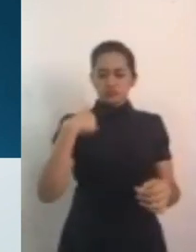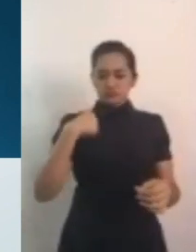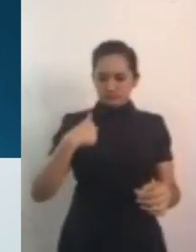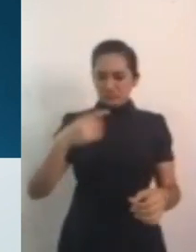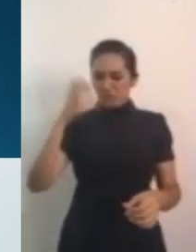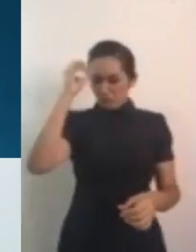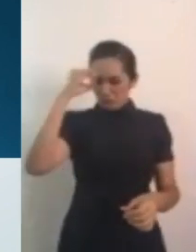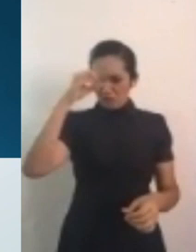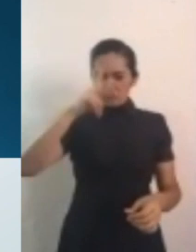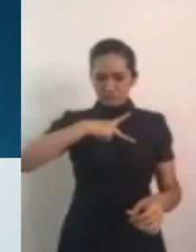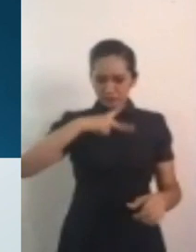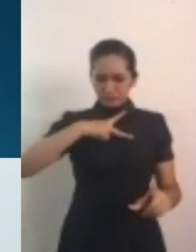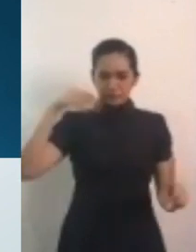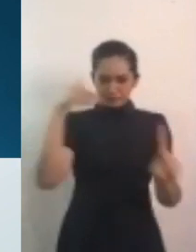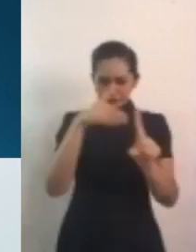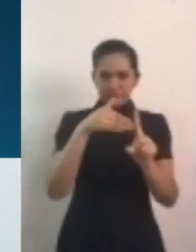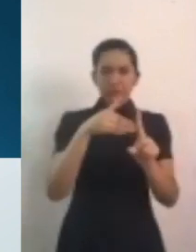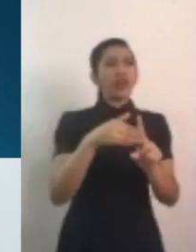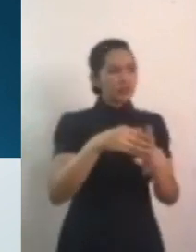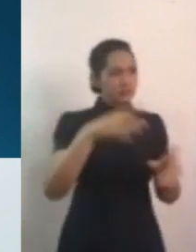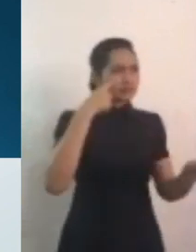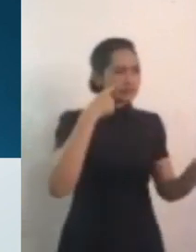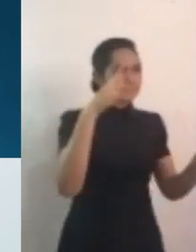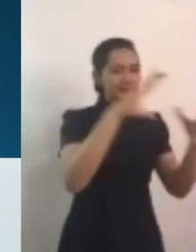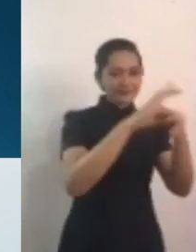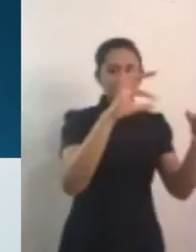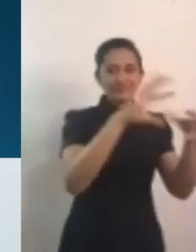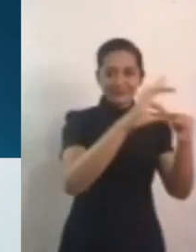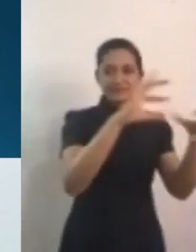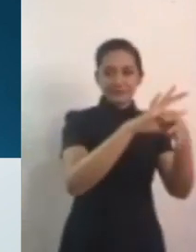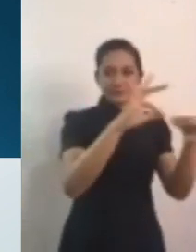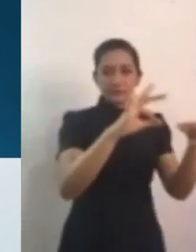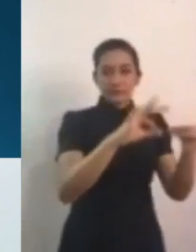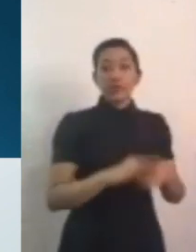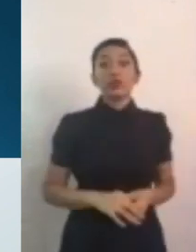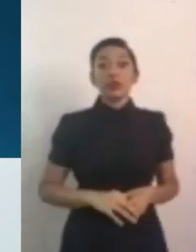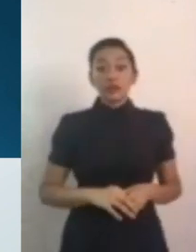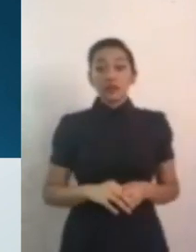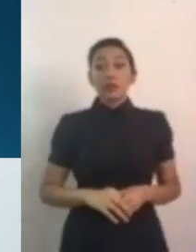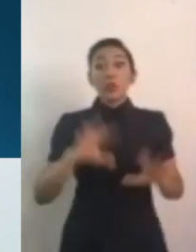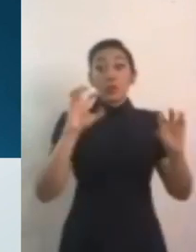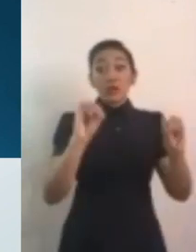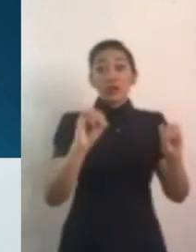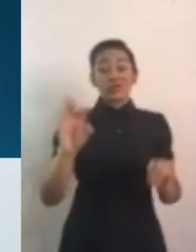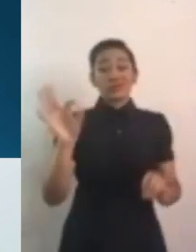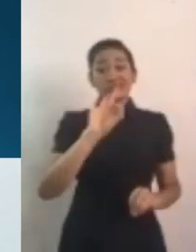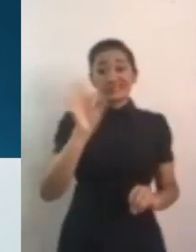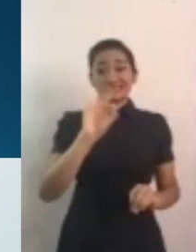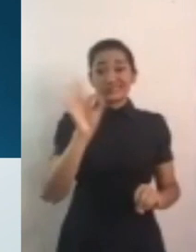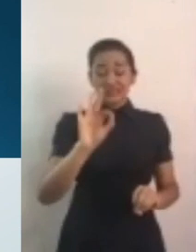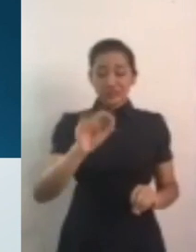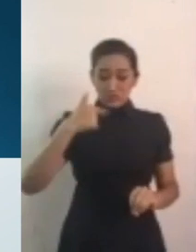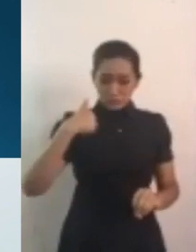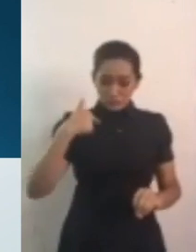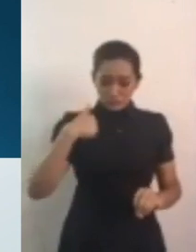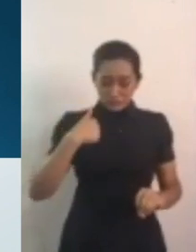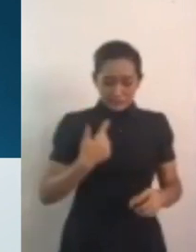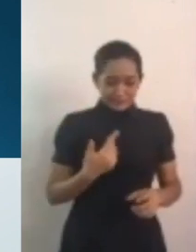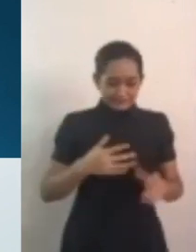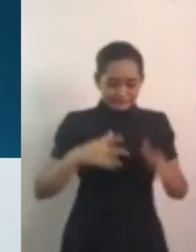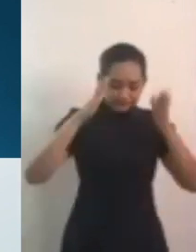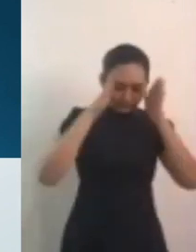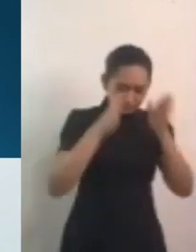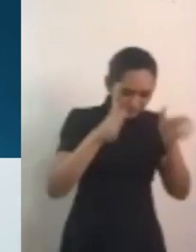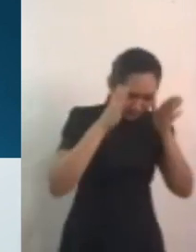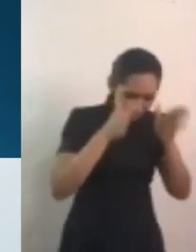una preocupación por dificultades de concentración, empieza a ser difícil concentrarse en algo,